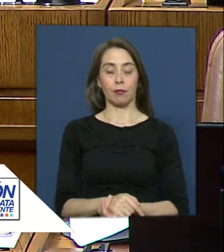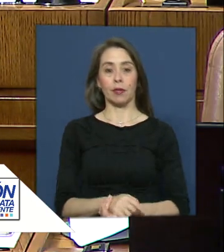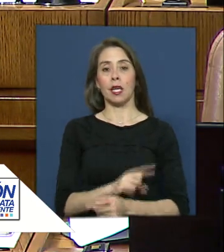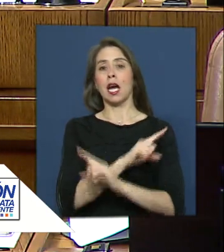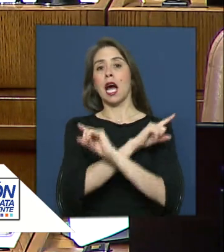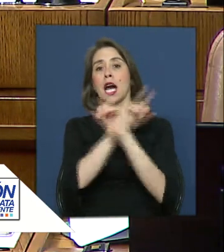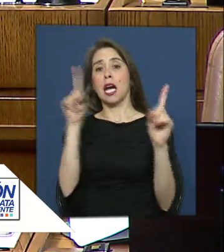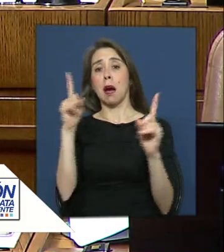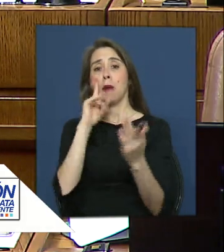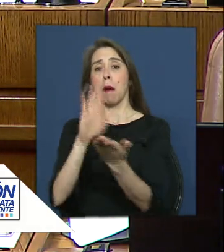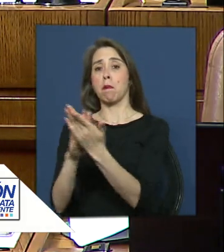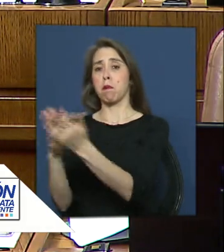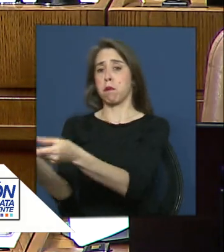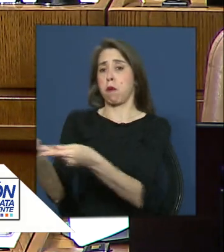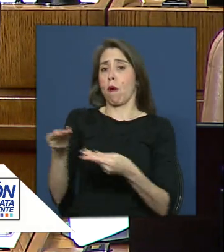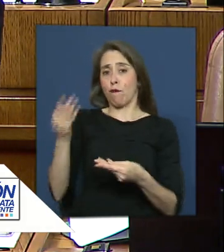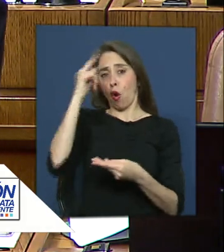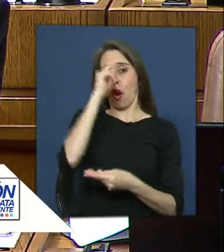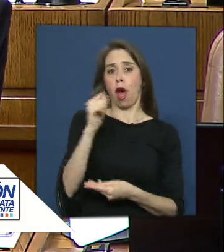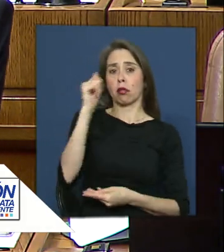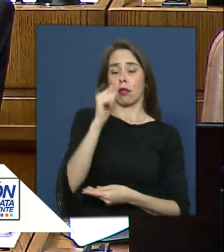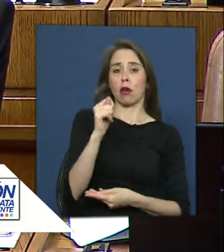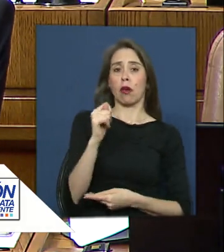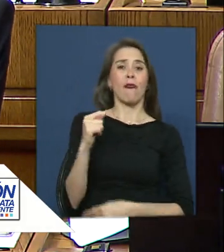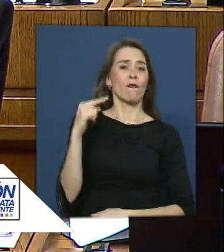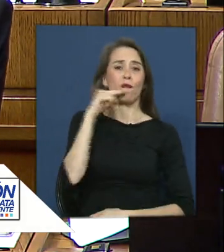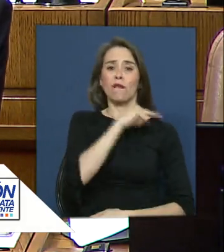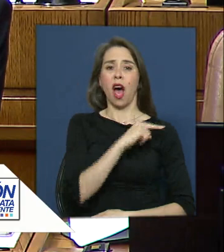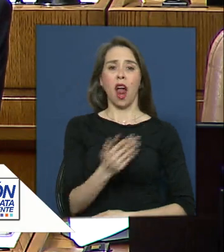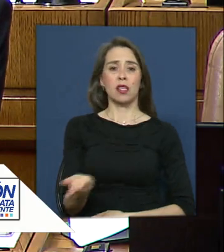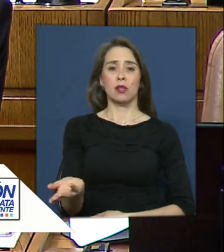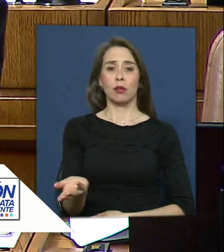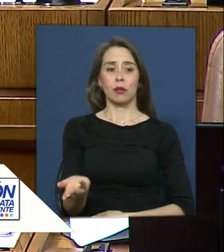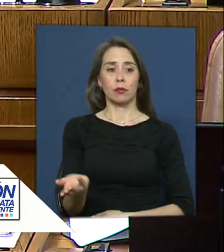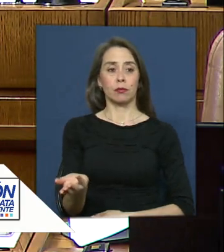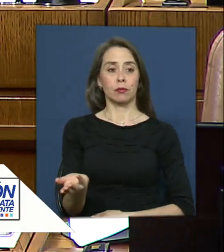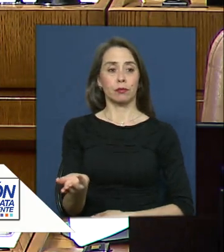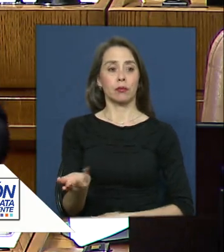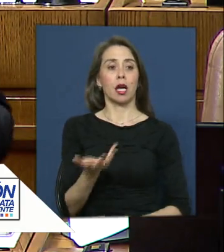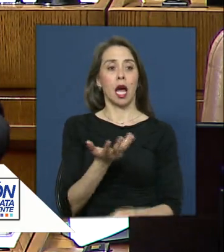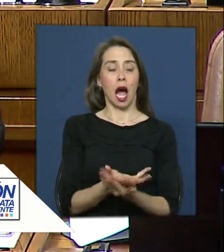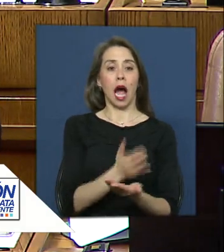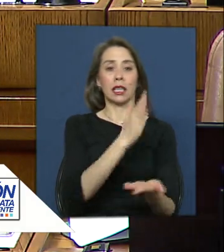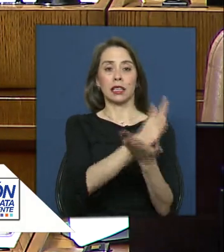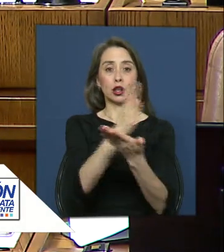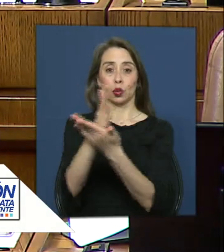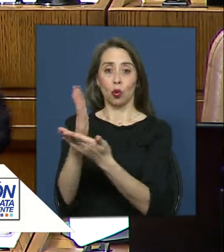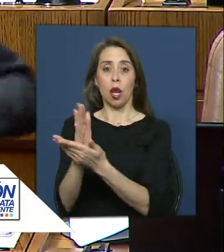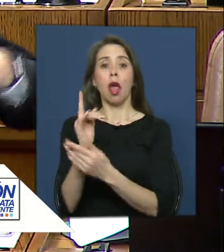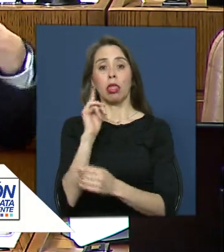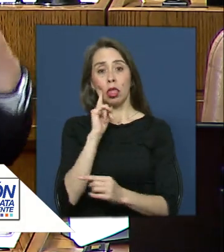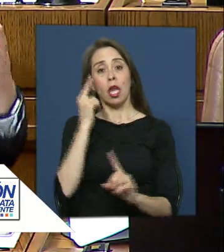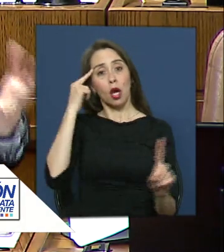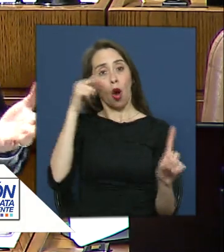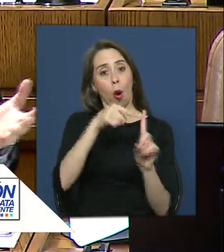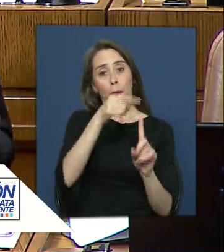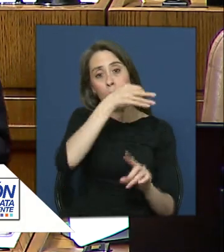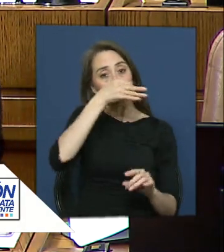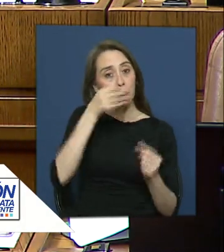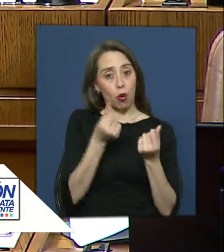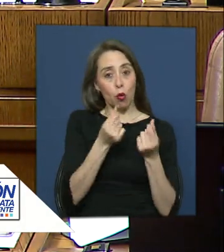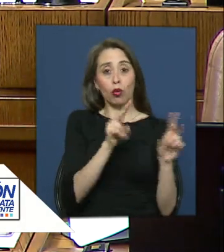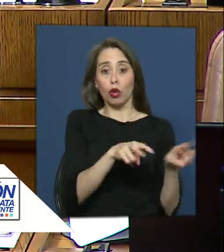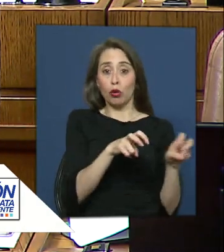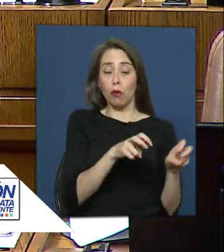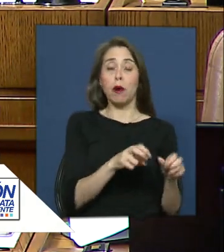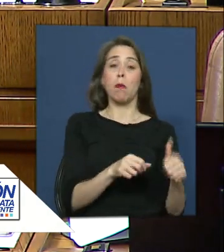fueron capaces de probar esa hipótesis por una razón sencilla: es falsa. Hay colegios que son con fines de lucro que tienen muy buenos resultados